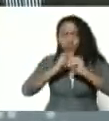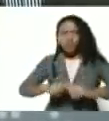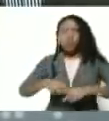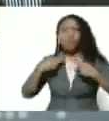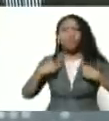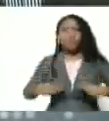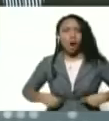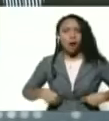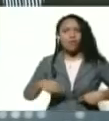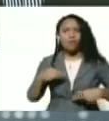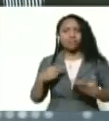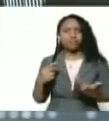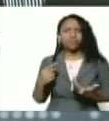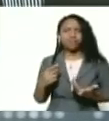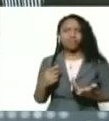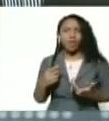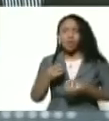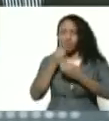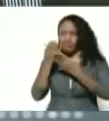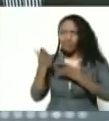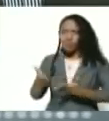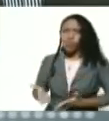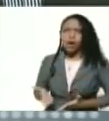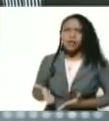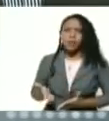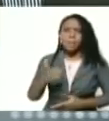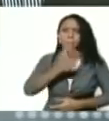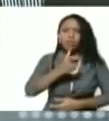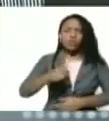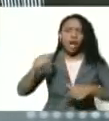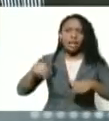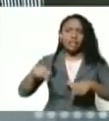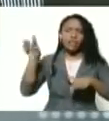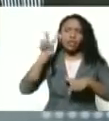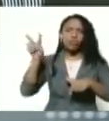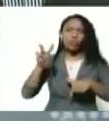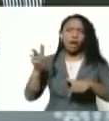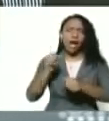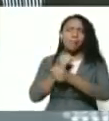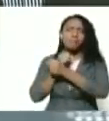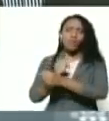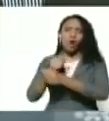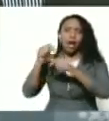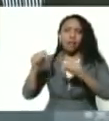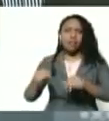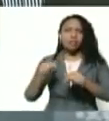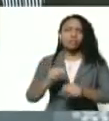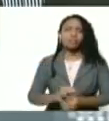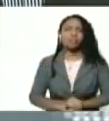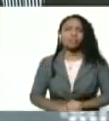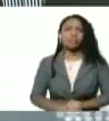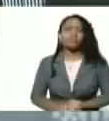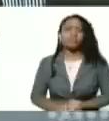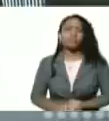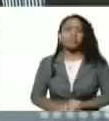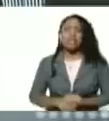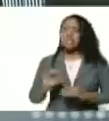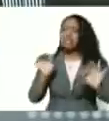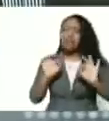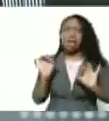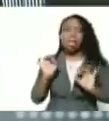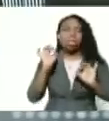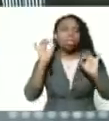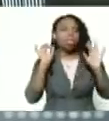humano, bueno, amoroso, es aquí. Sin chauvinismo de ningún